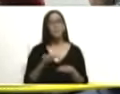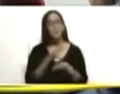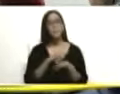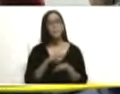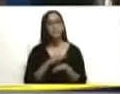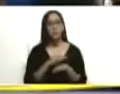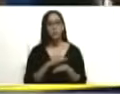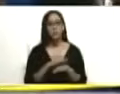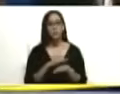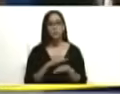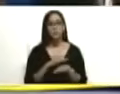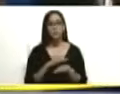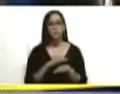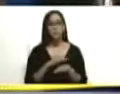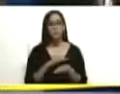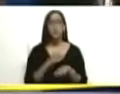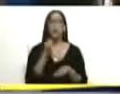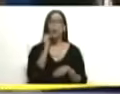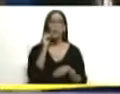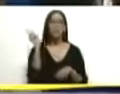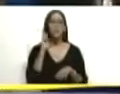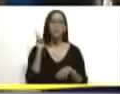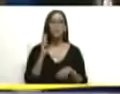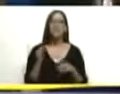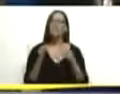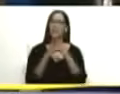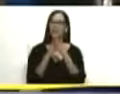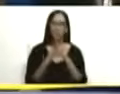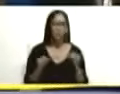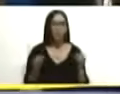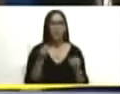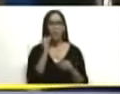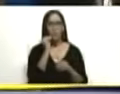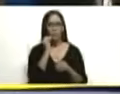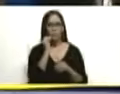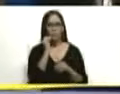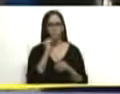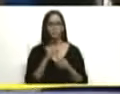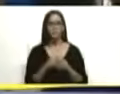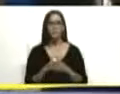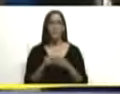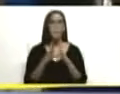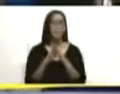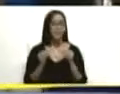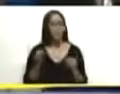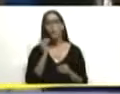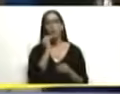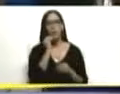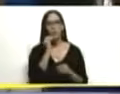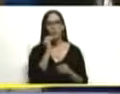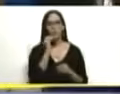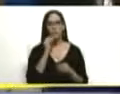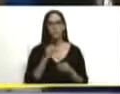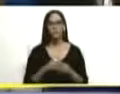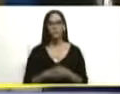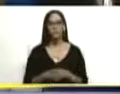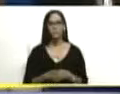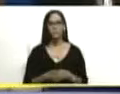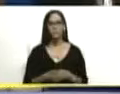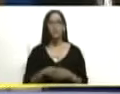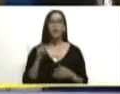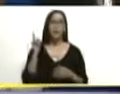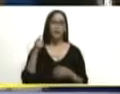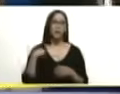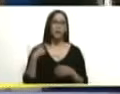misión, Juventud Venezuela, es para toda la juventud. Para toda la juventud. Ahí